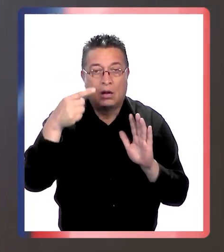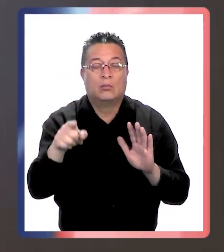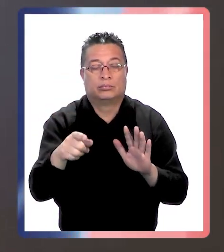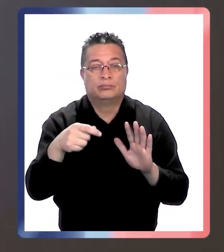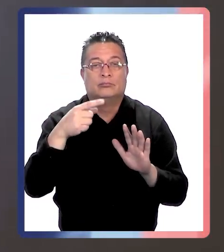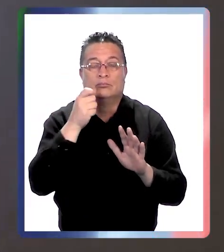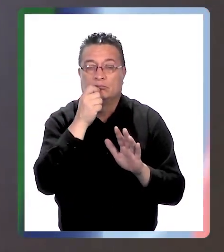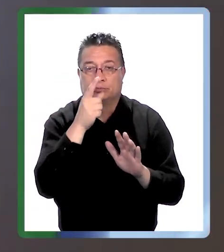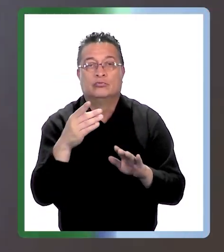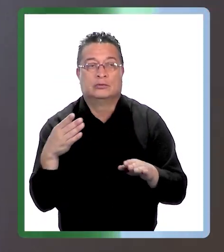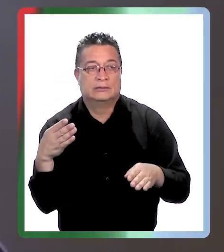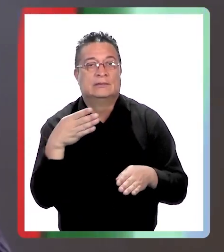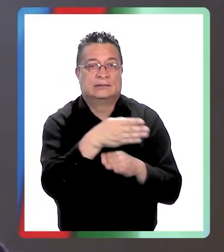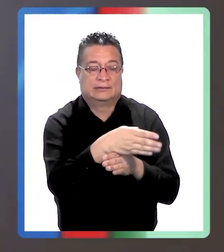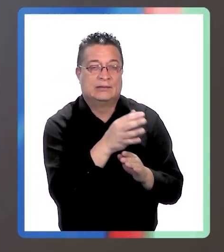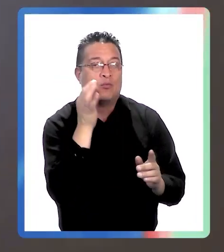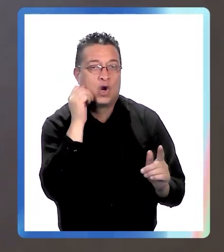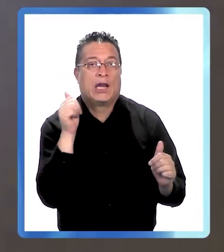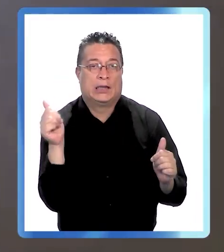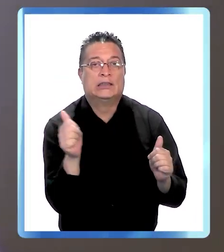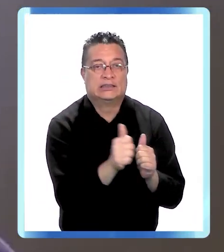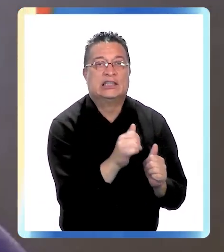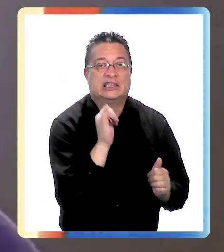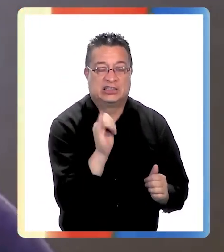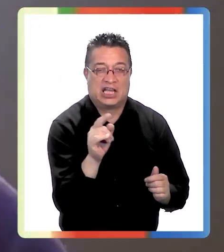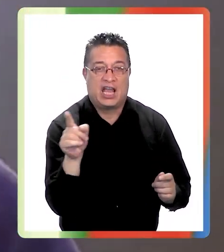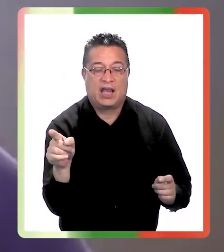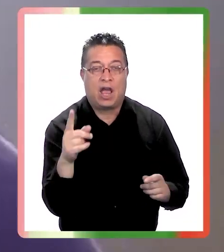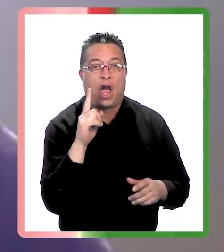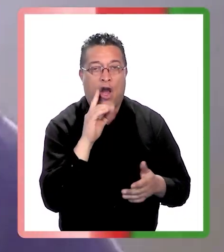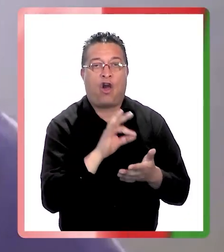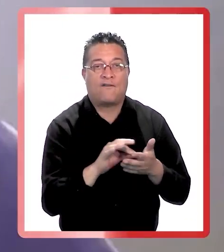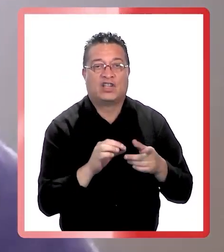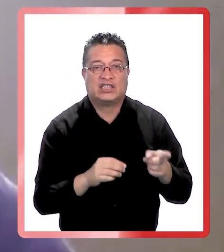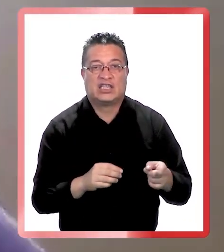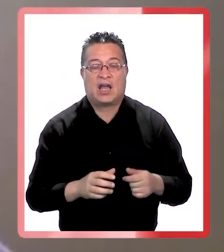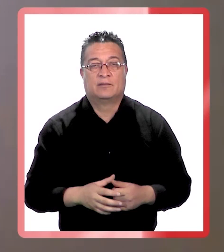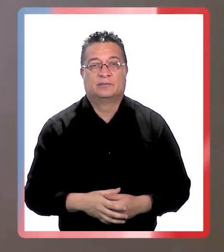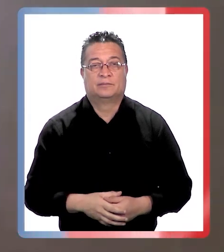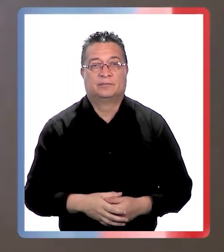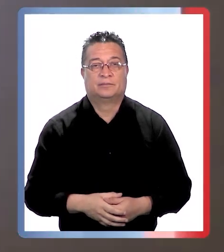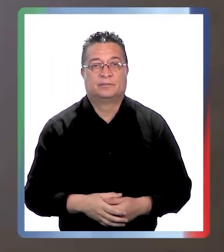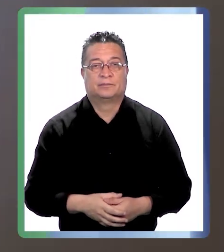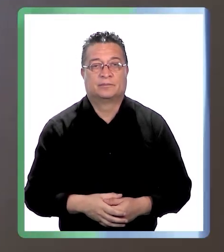que el imputado visitó a la funcionaria, quien se encontraba en su oficina.